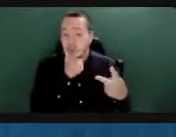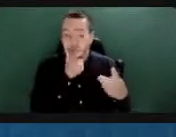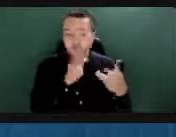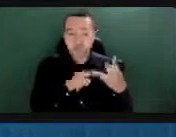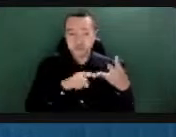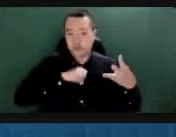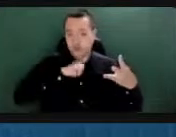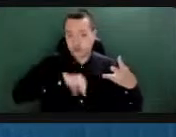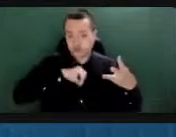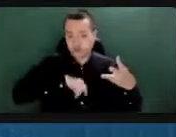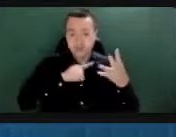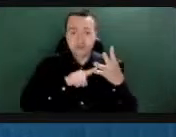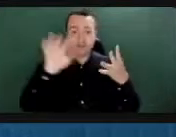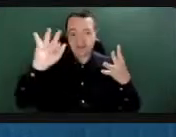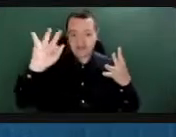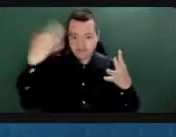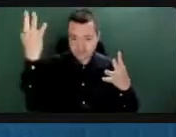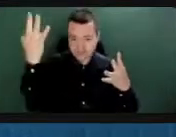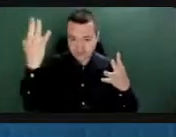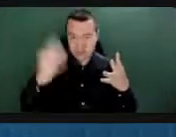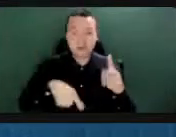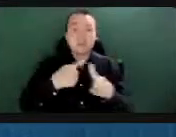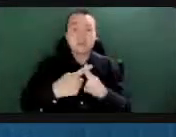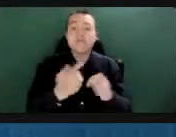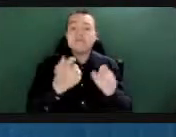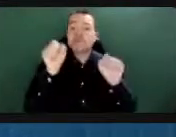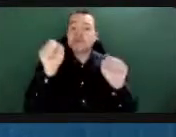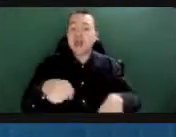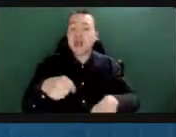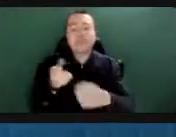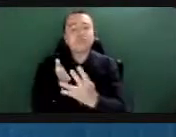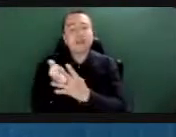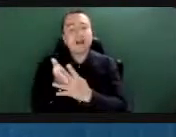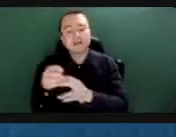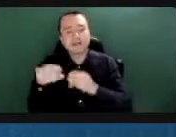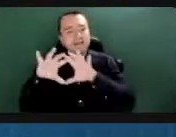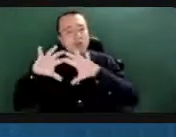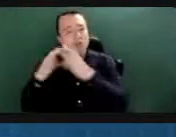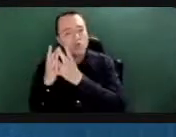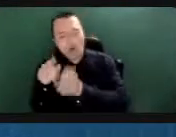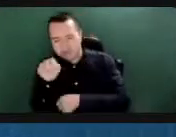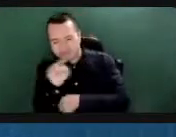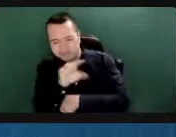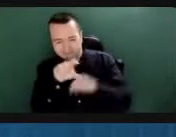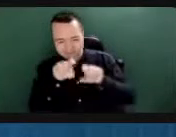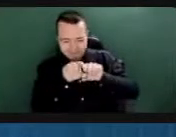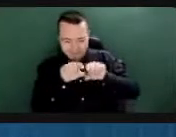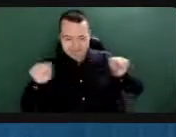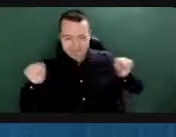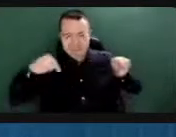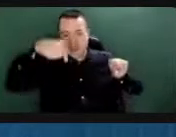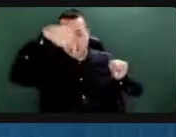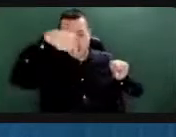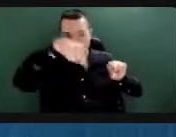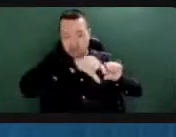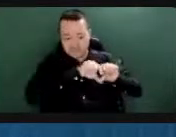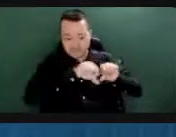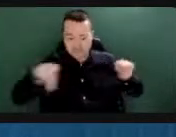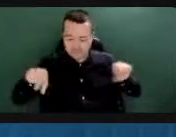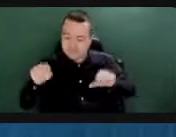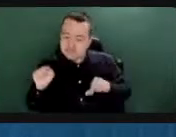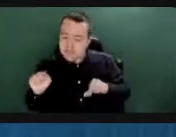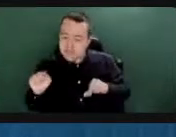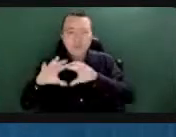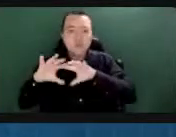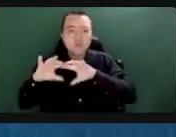y francés, y pueden acceder a la misma en el botón de interpretación que está en la parte inferior de su